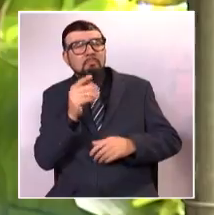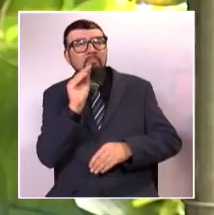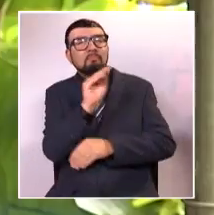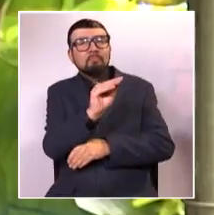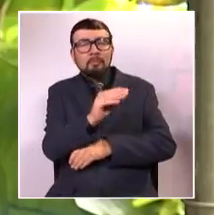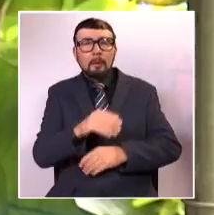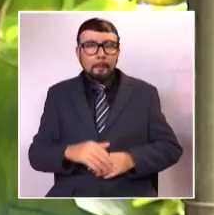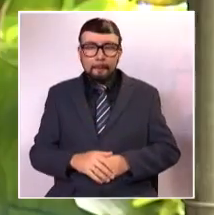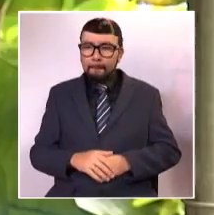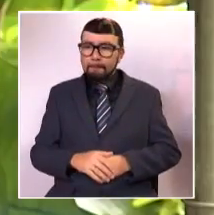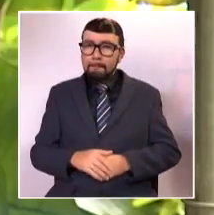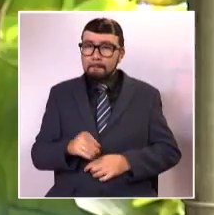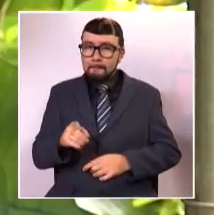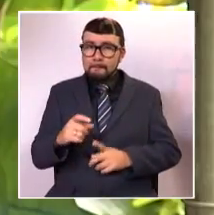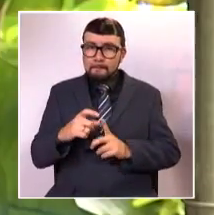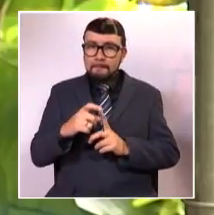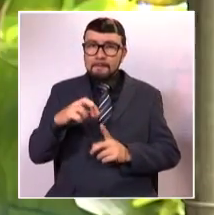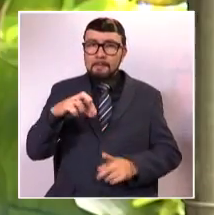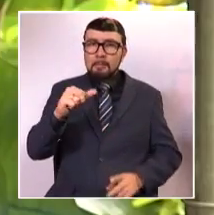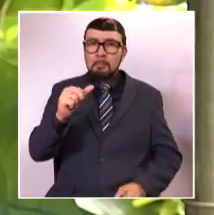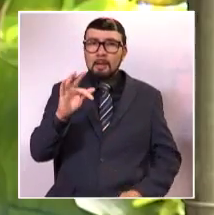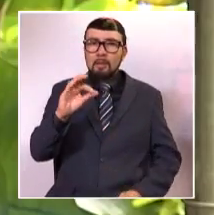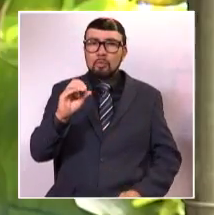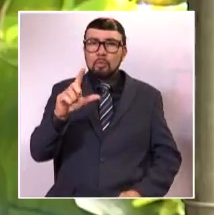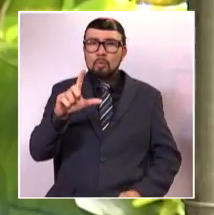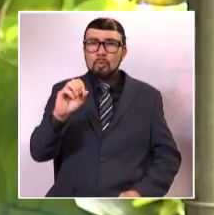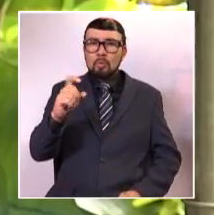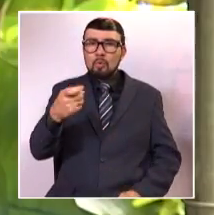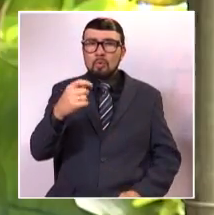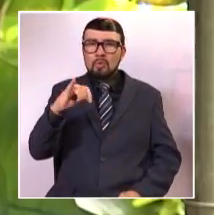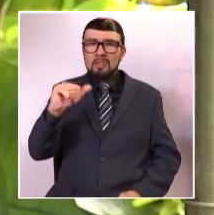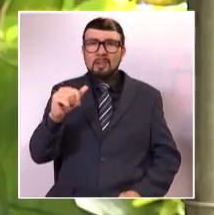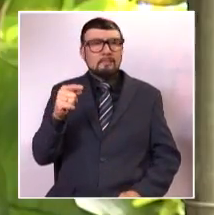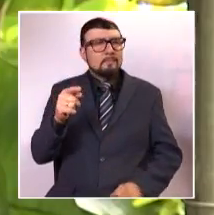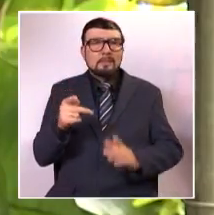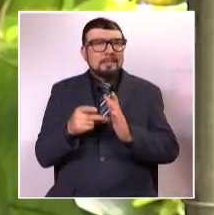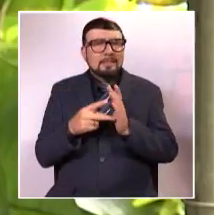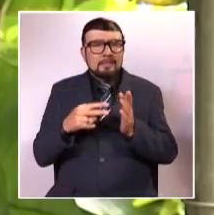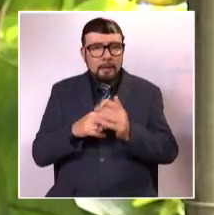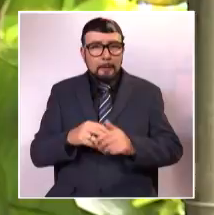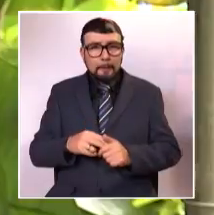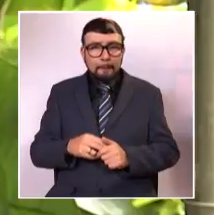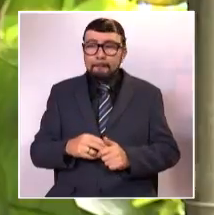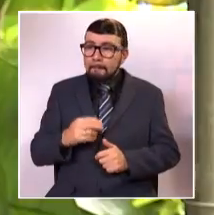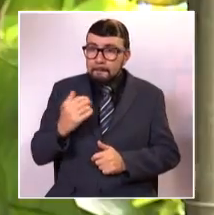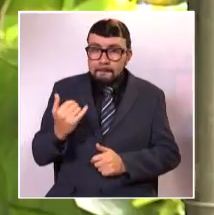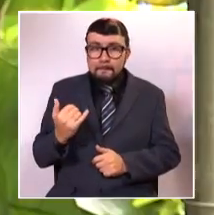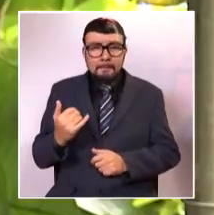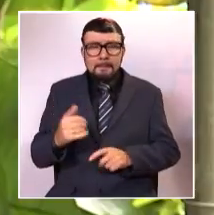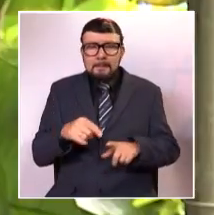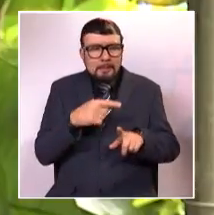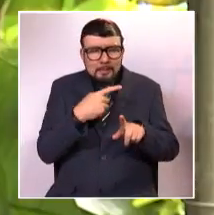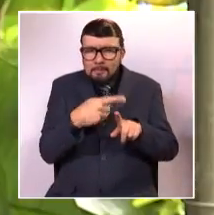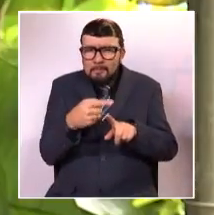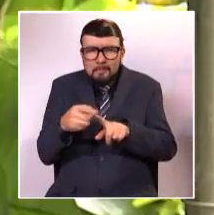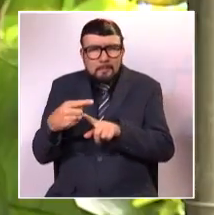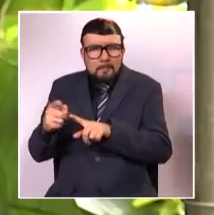patología básicamente se trata de todos aquellos